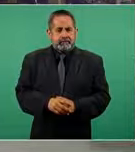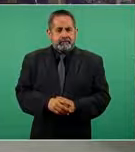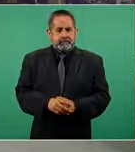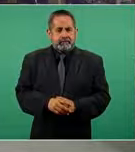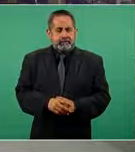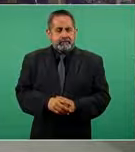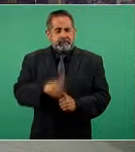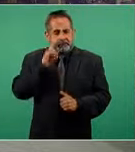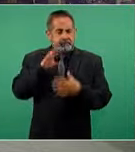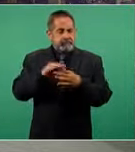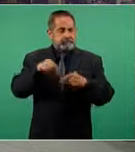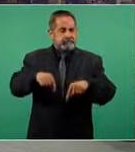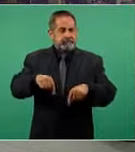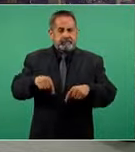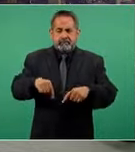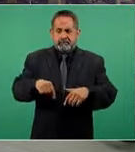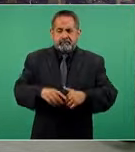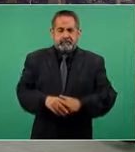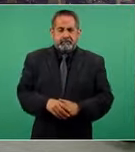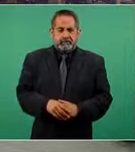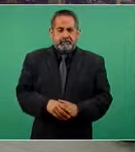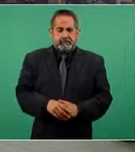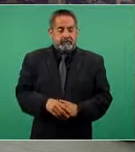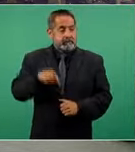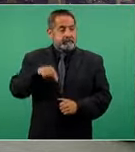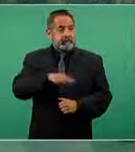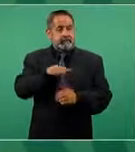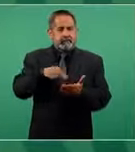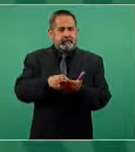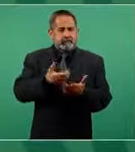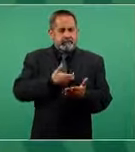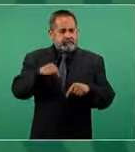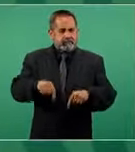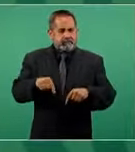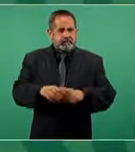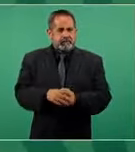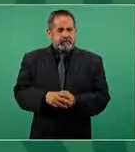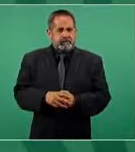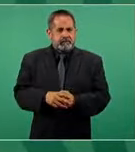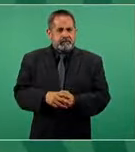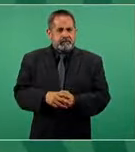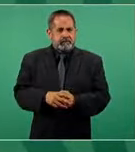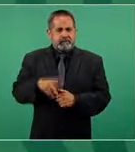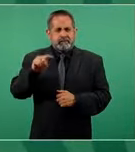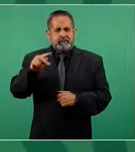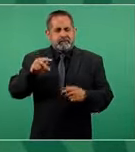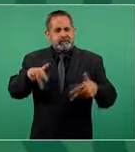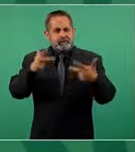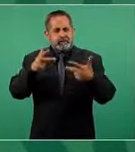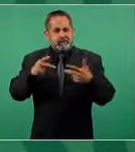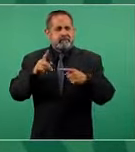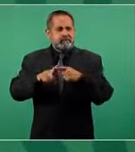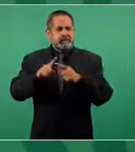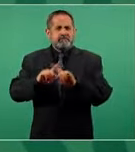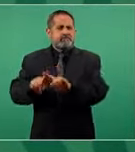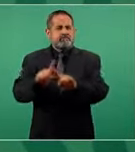Vamos a tener aquí en Palacio, es una teleconferencia, participan